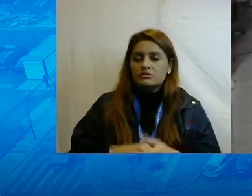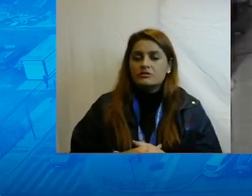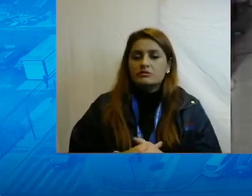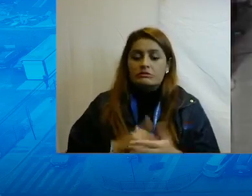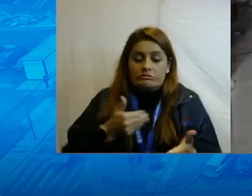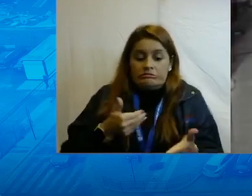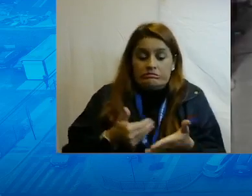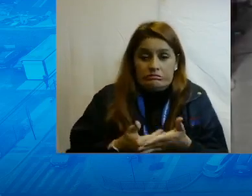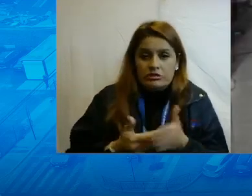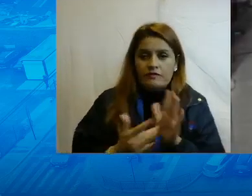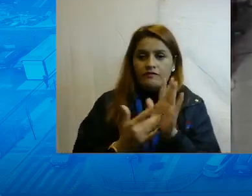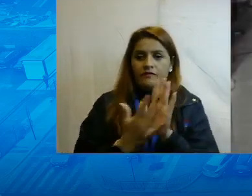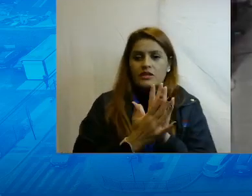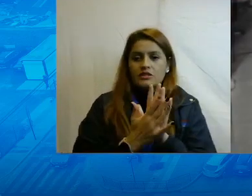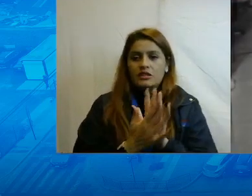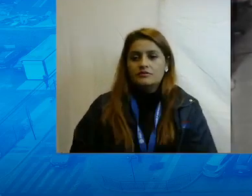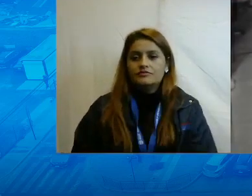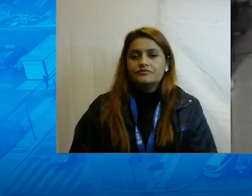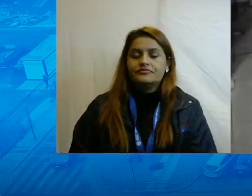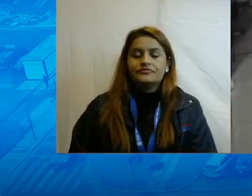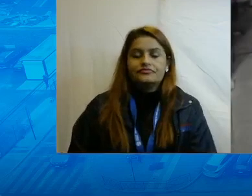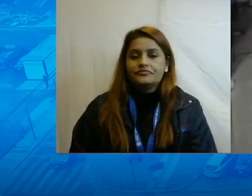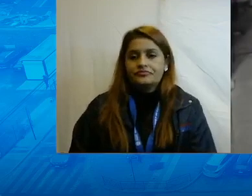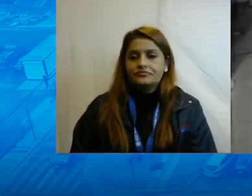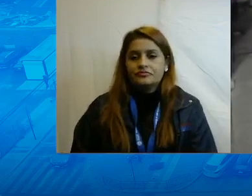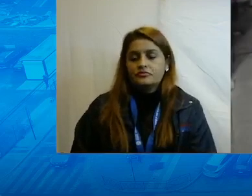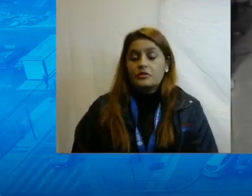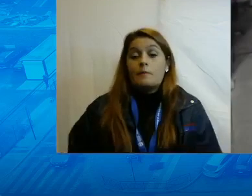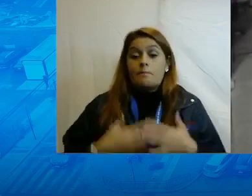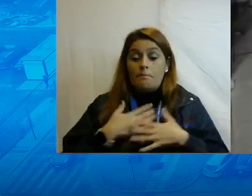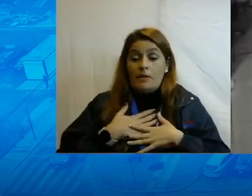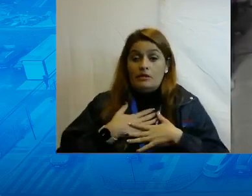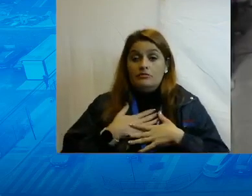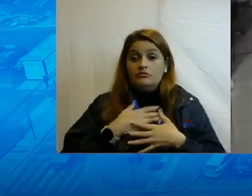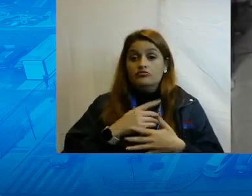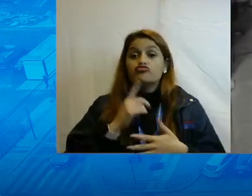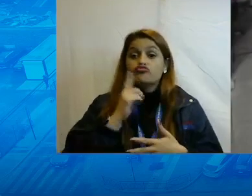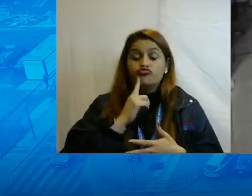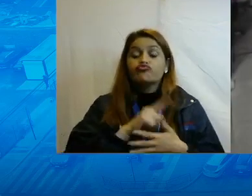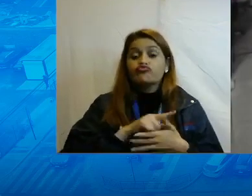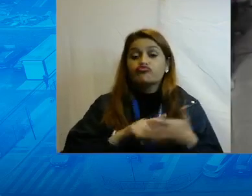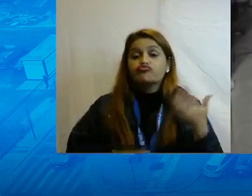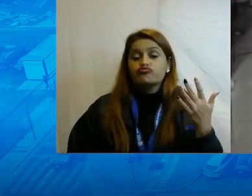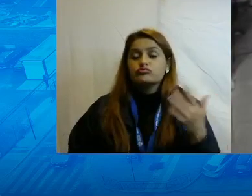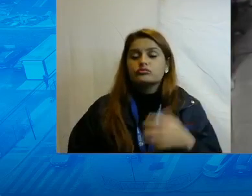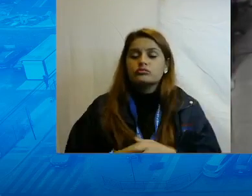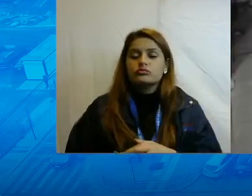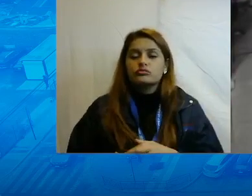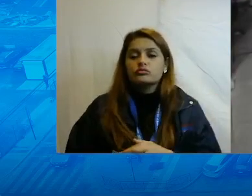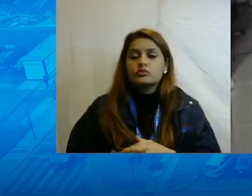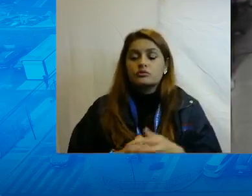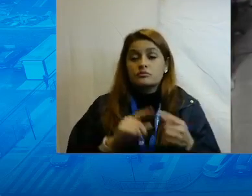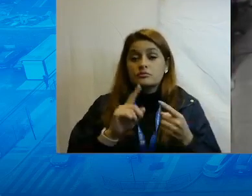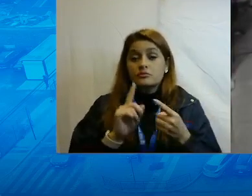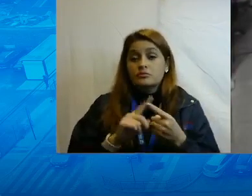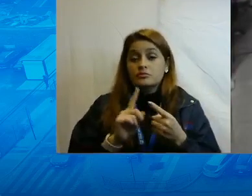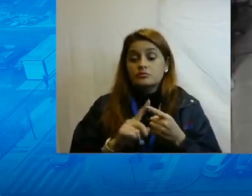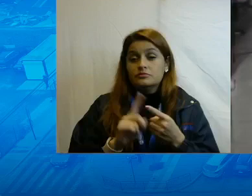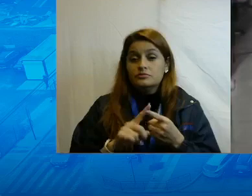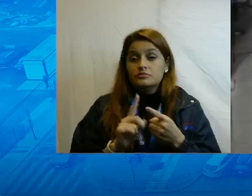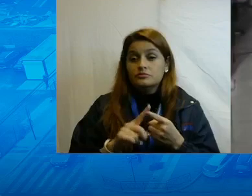fecha. Y respecto a mis puntos, tengo 4, alcaldesa. El primero también tiene que